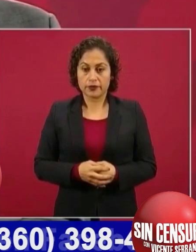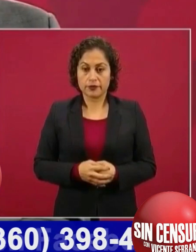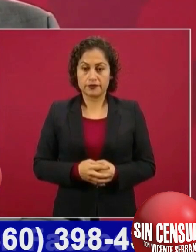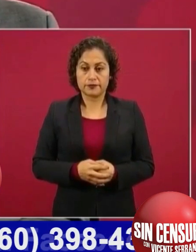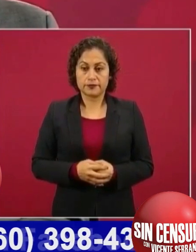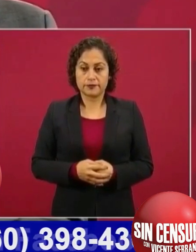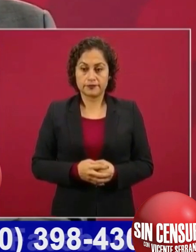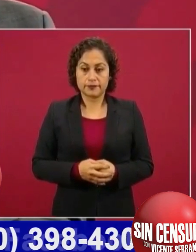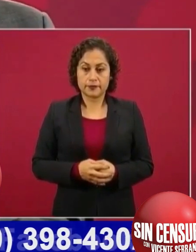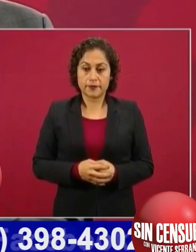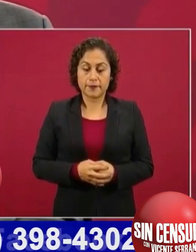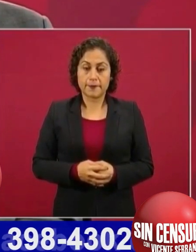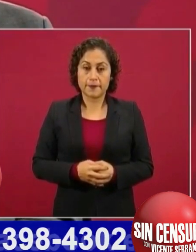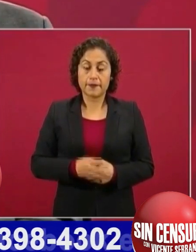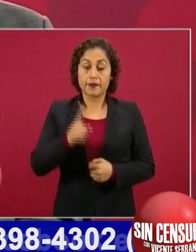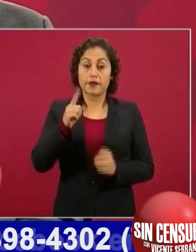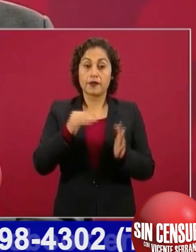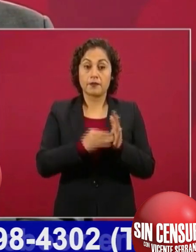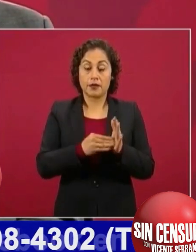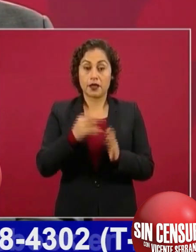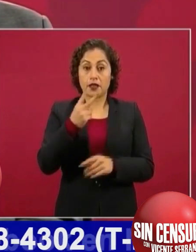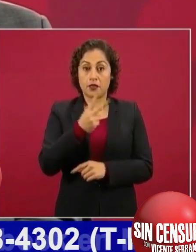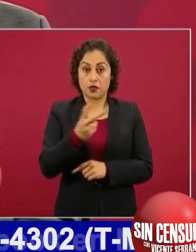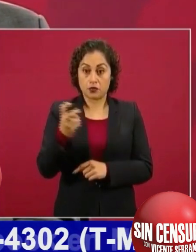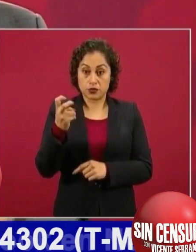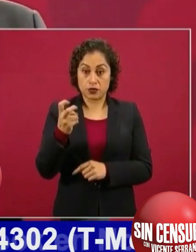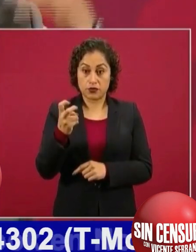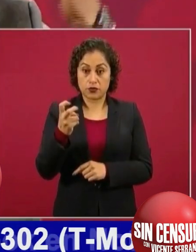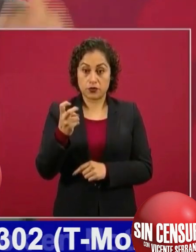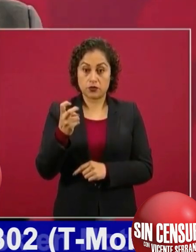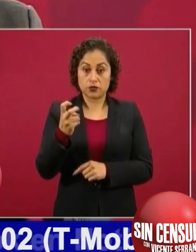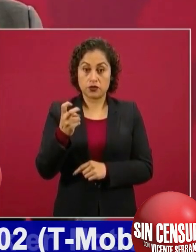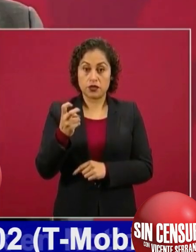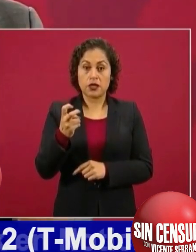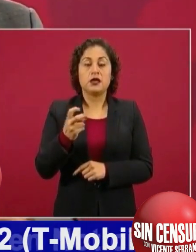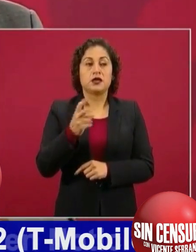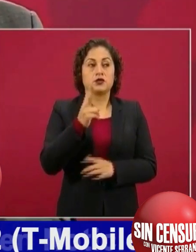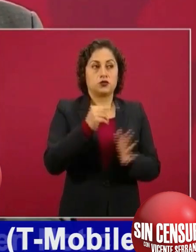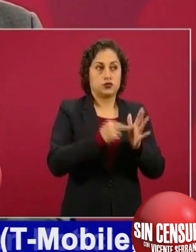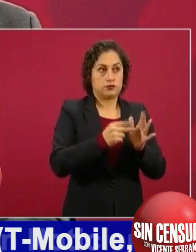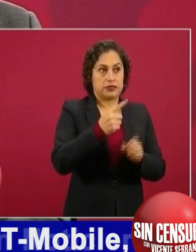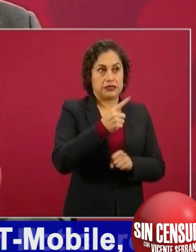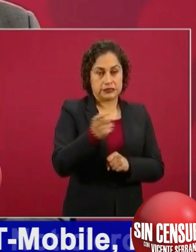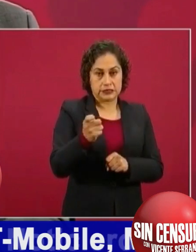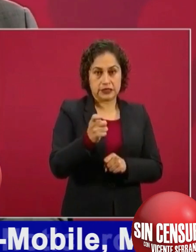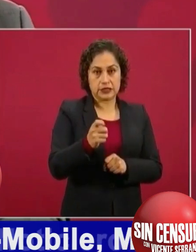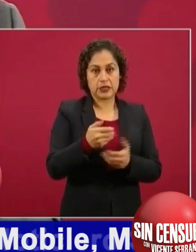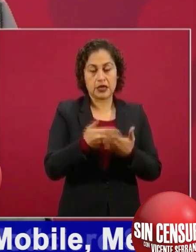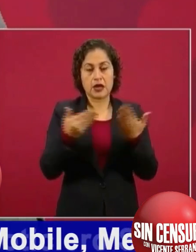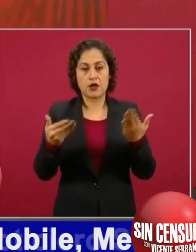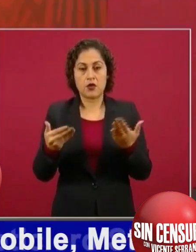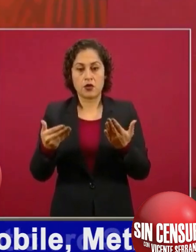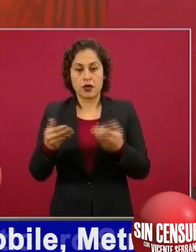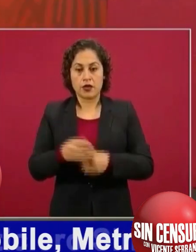en 1.200, de 2.100 a el desfogue está